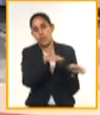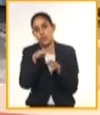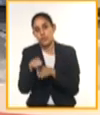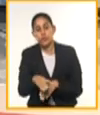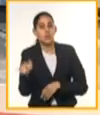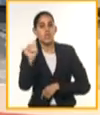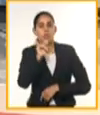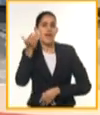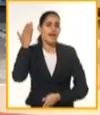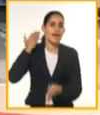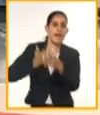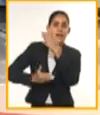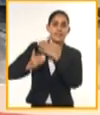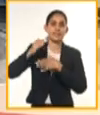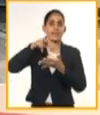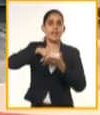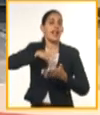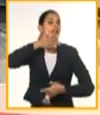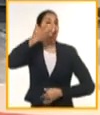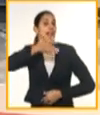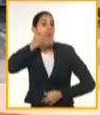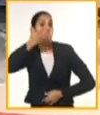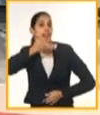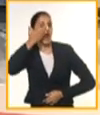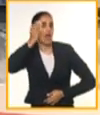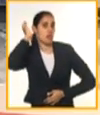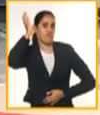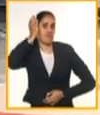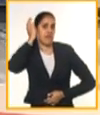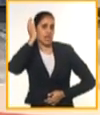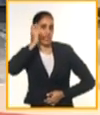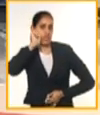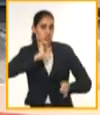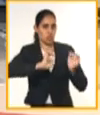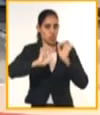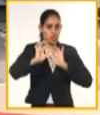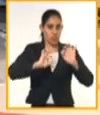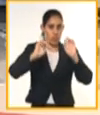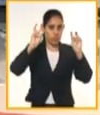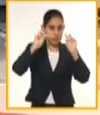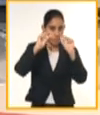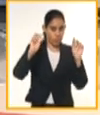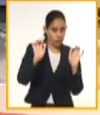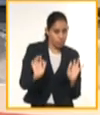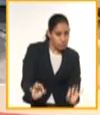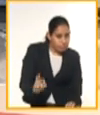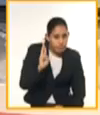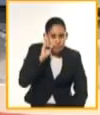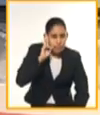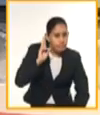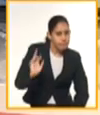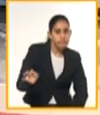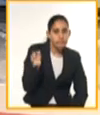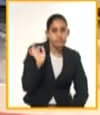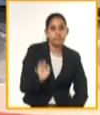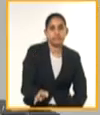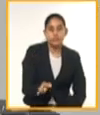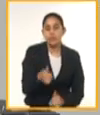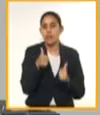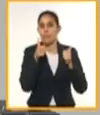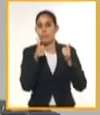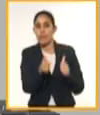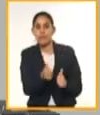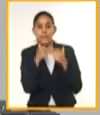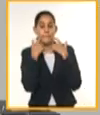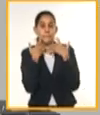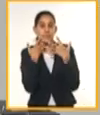agresivo en la conferencia de Múnich sobre seguridad. Exactamente, recordemos, muy buen antecedente mencionas. En la